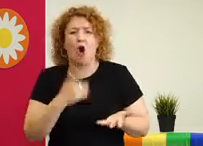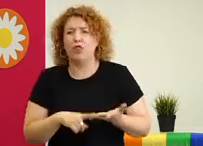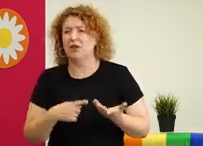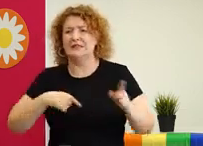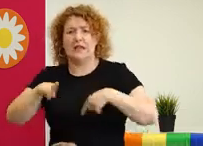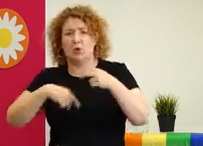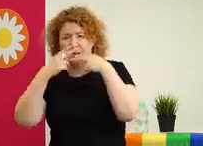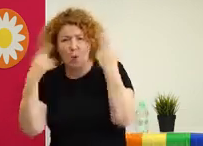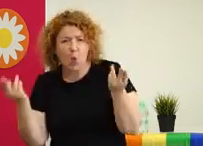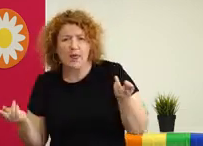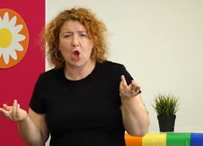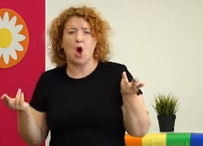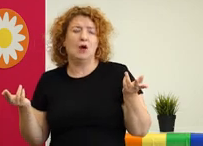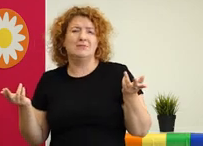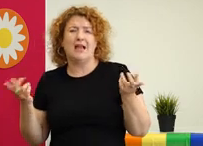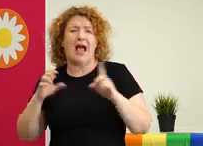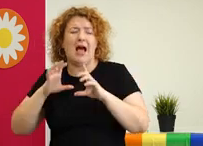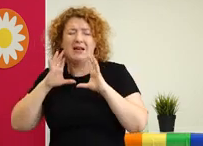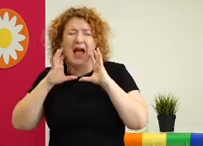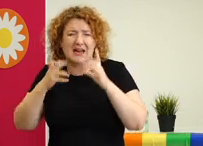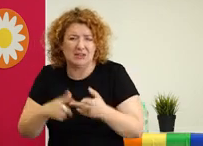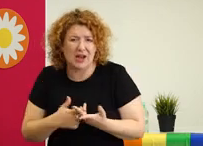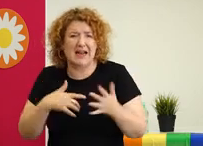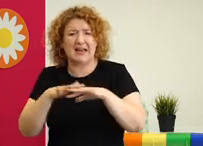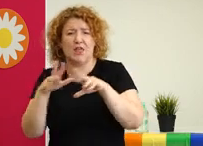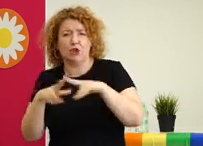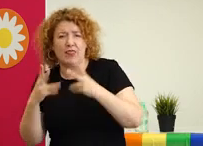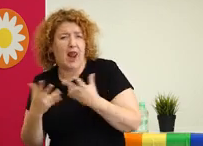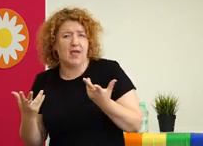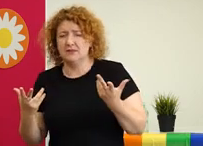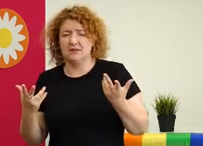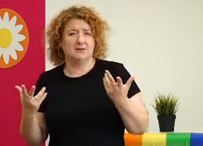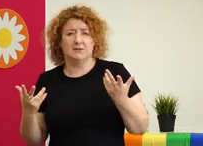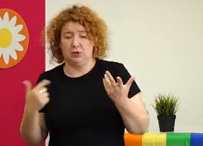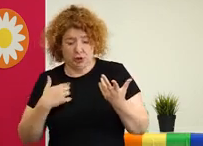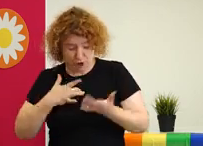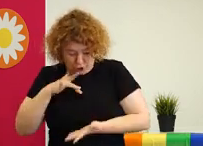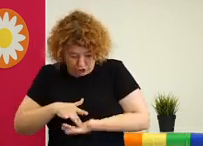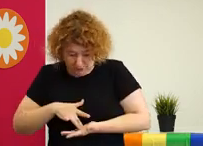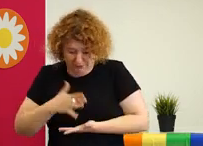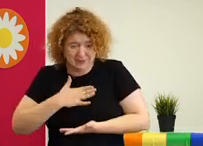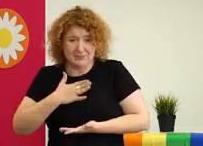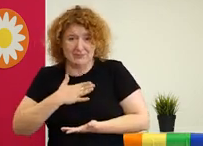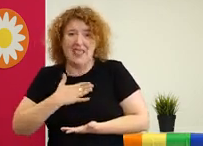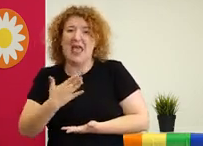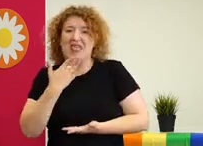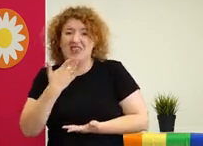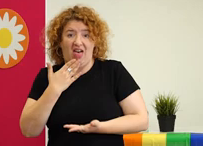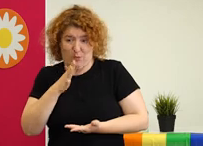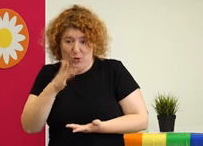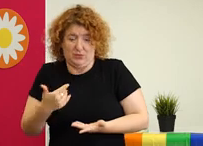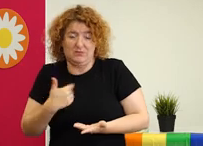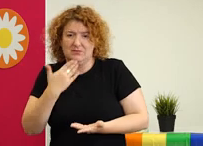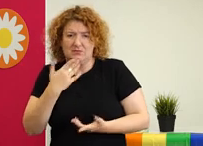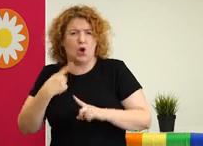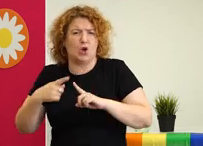los transportes públicos, en las agresiones, en las redes sociales, porque he vivido por mi edad a qué nos